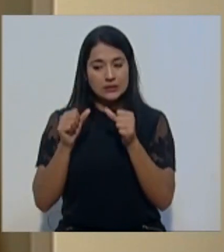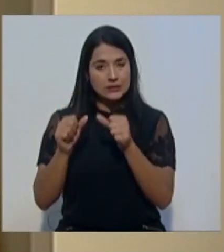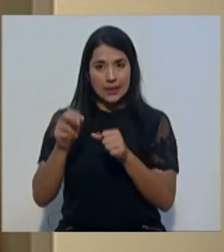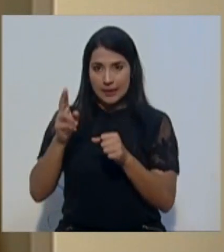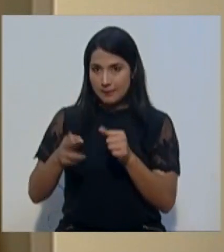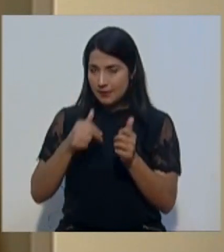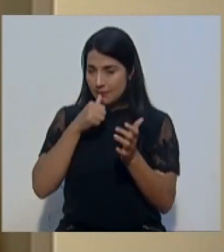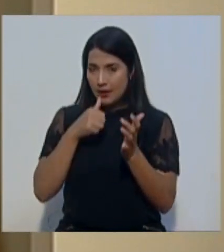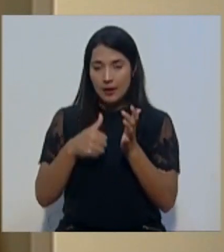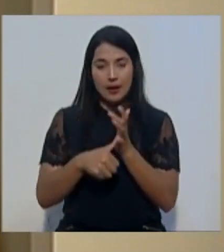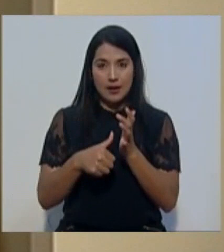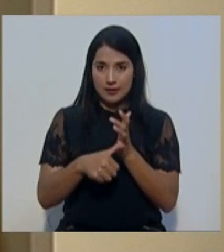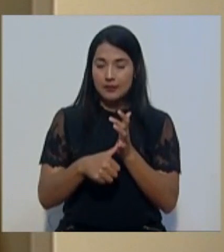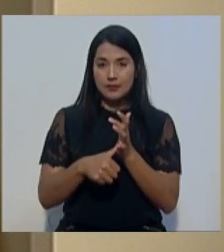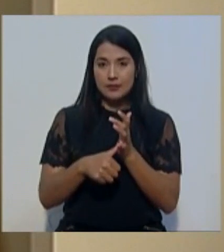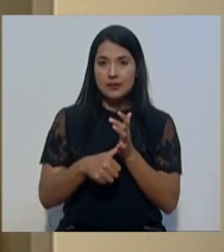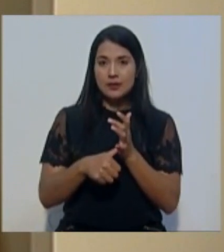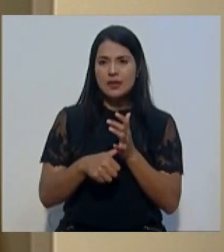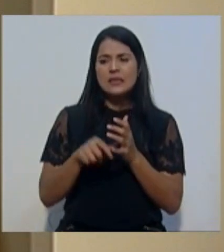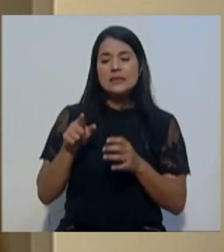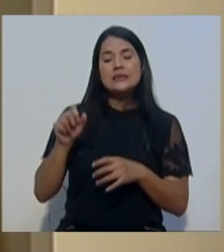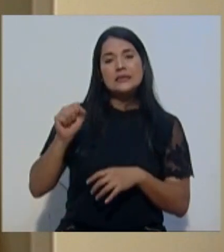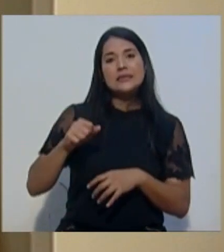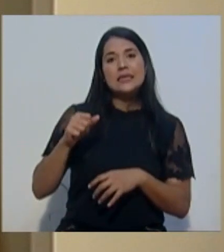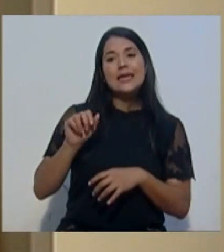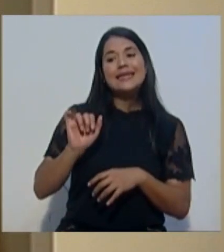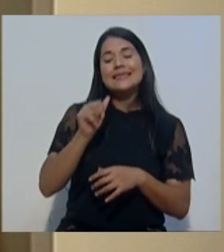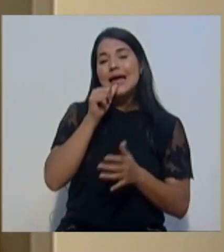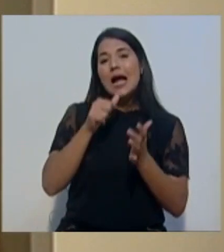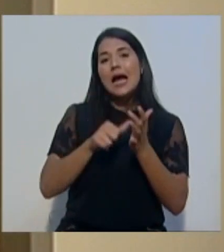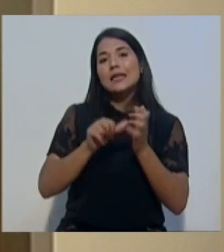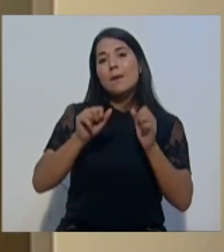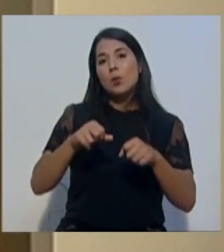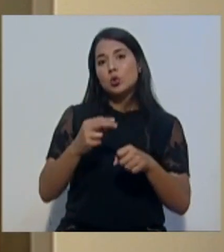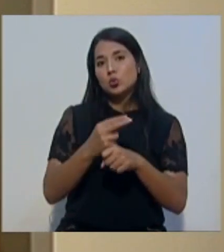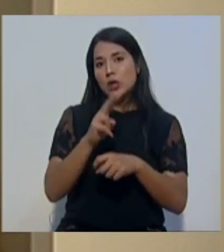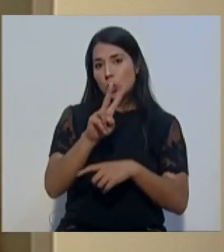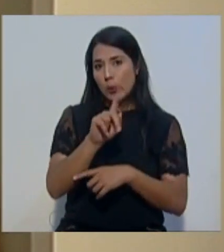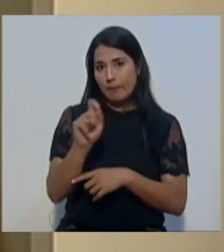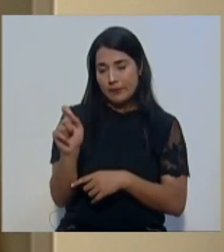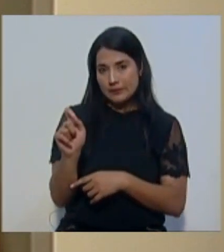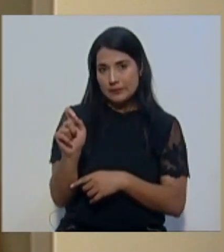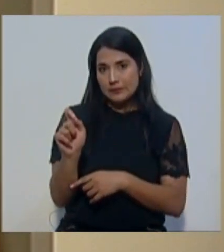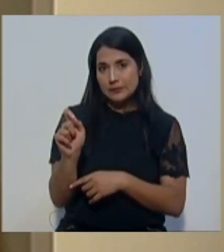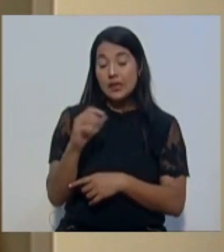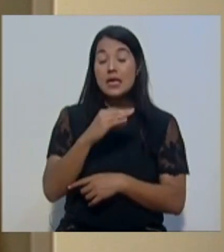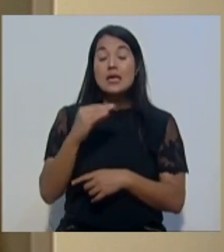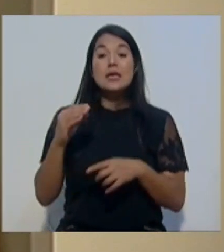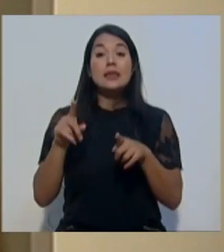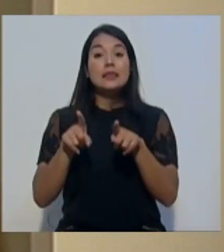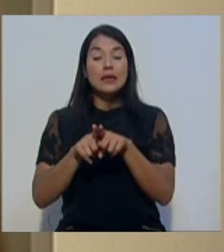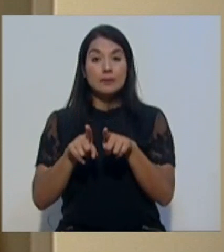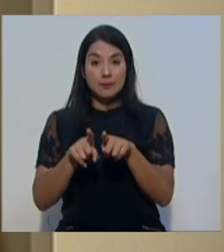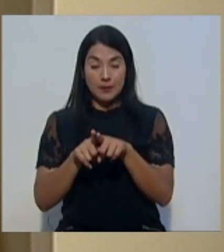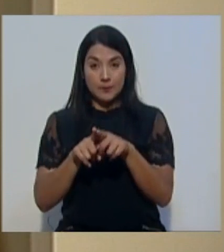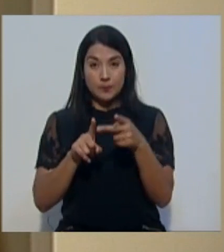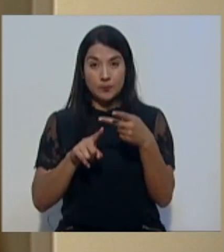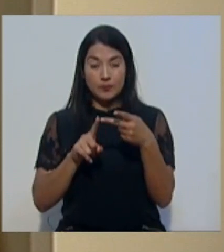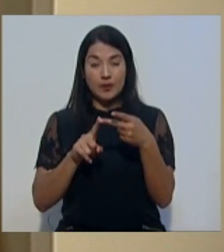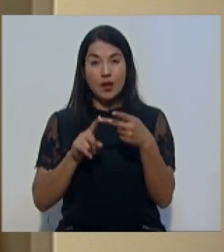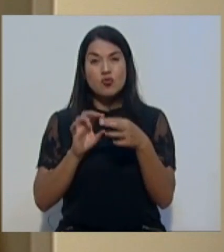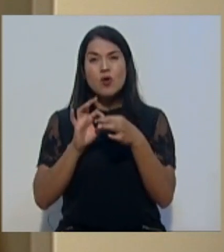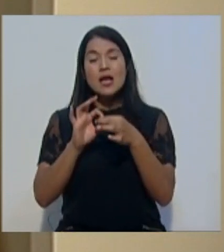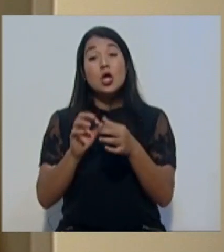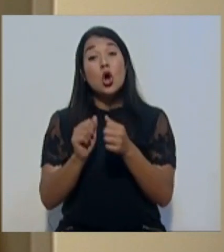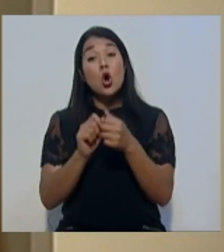mantiene. Efectivamente tenía una validez de 2 meses, y también en el